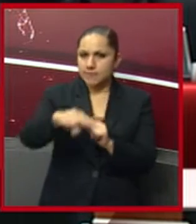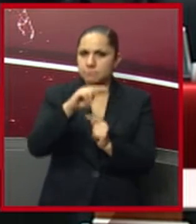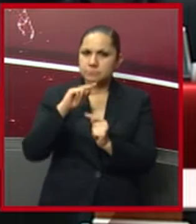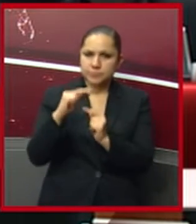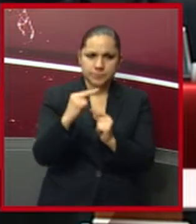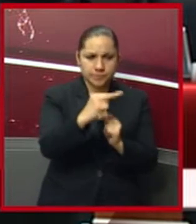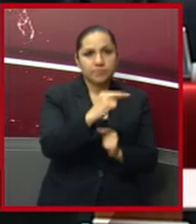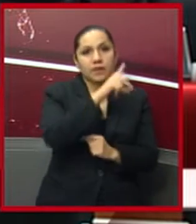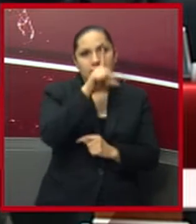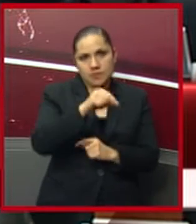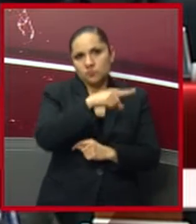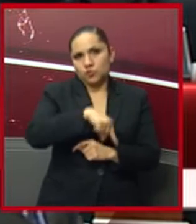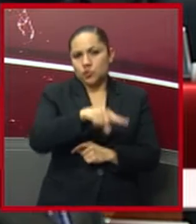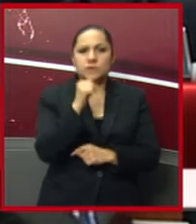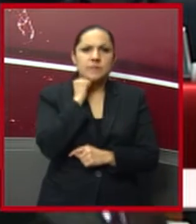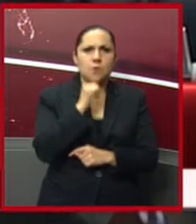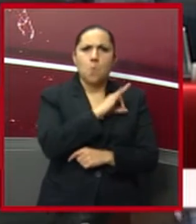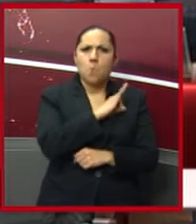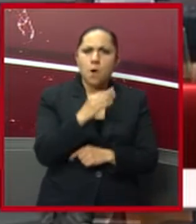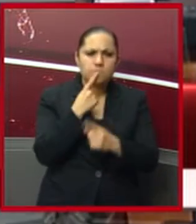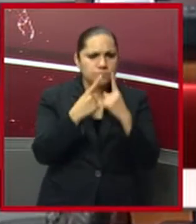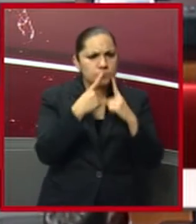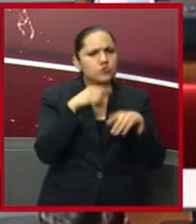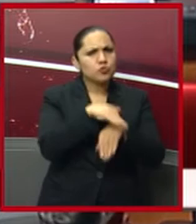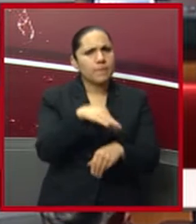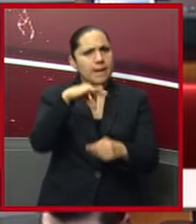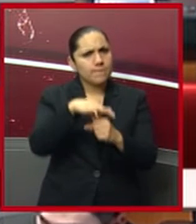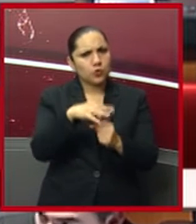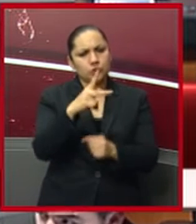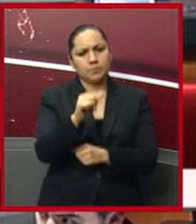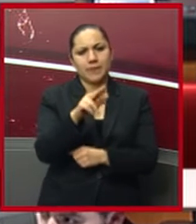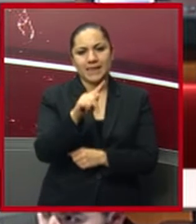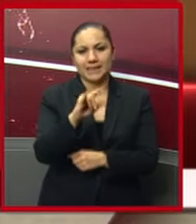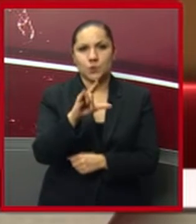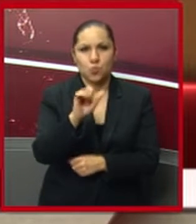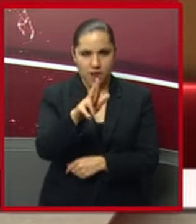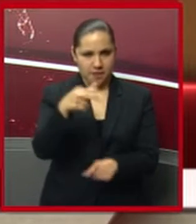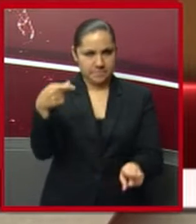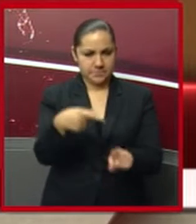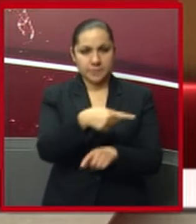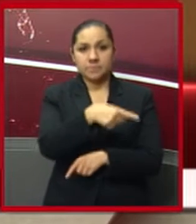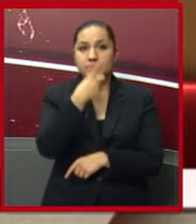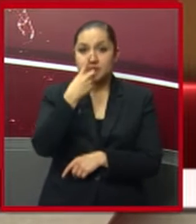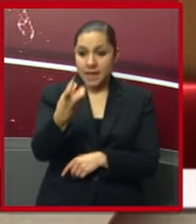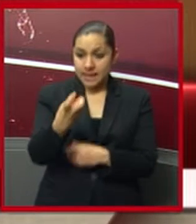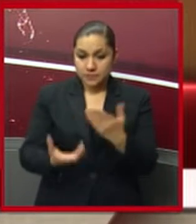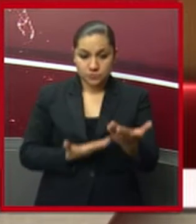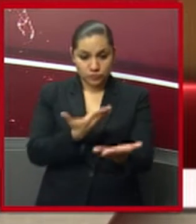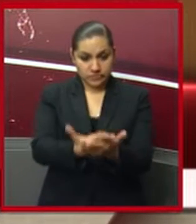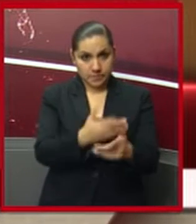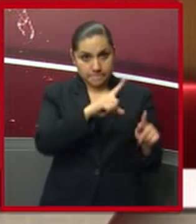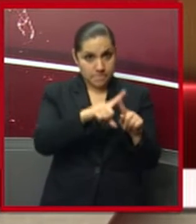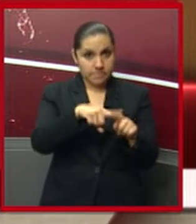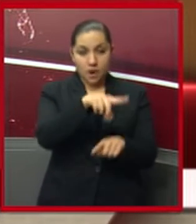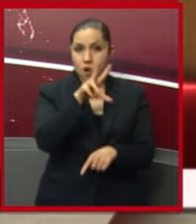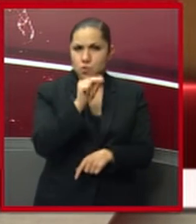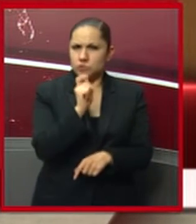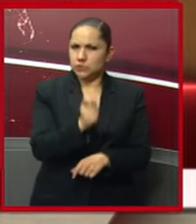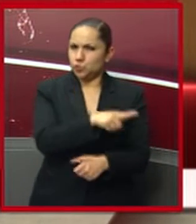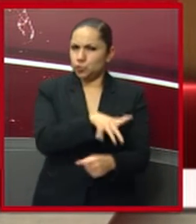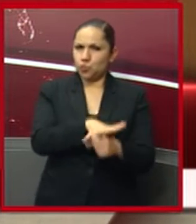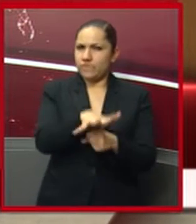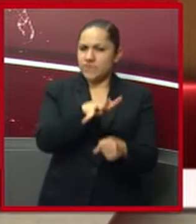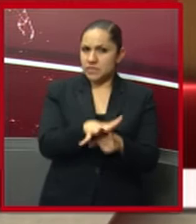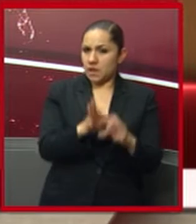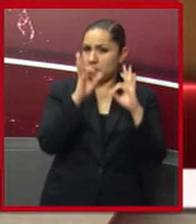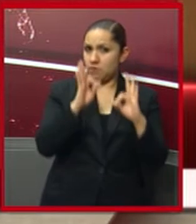voto particular. Aseguraron ahí que esas reformas propuestas son insuficientes ante las consecuencias sociales que implica el consumo de la